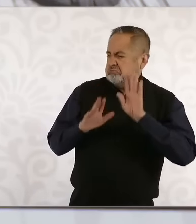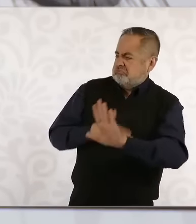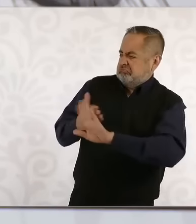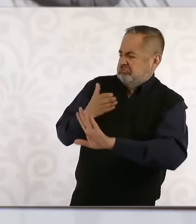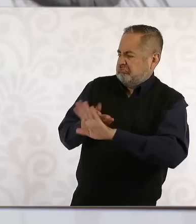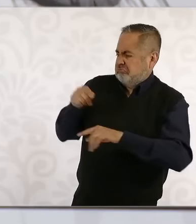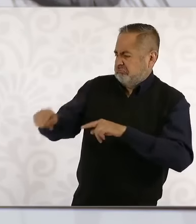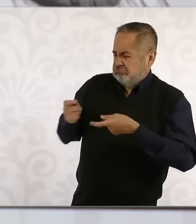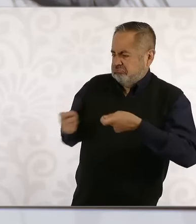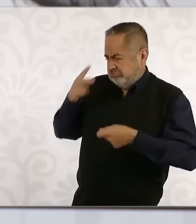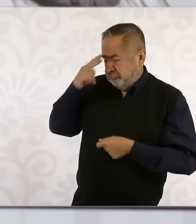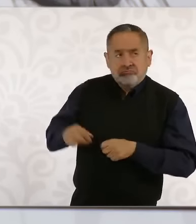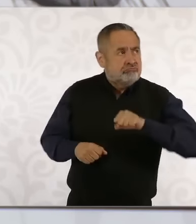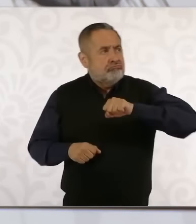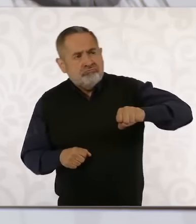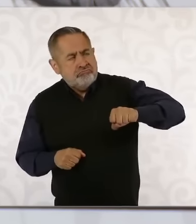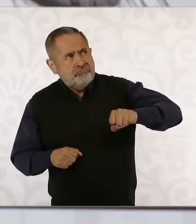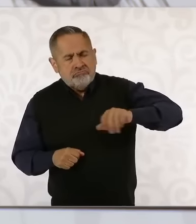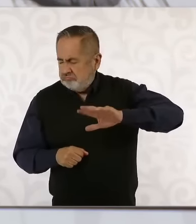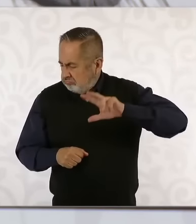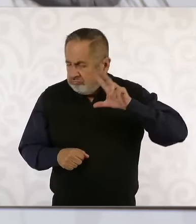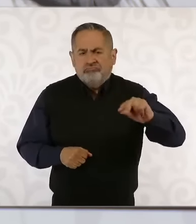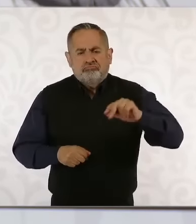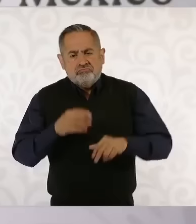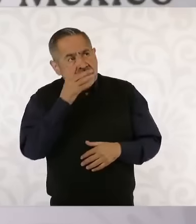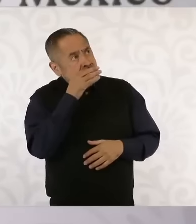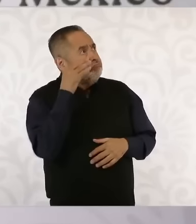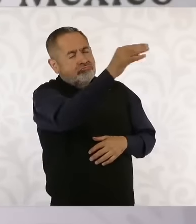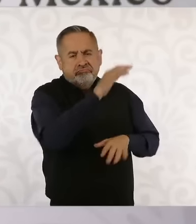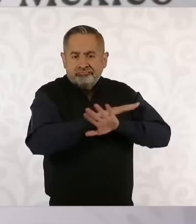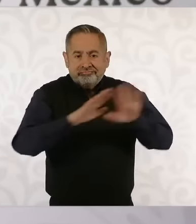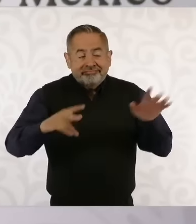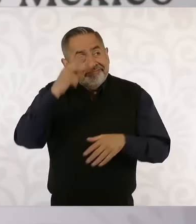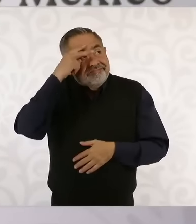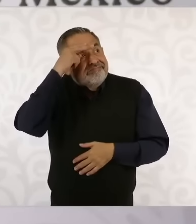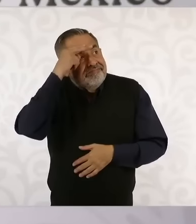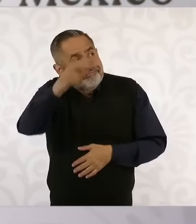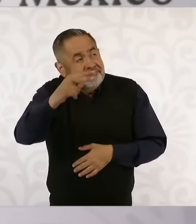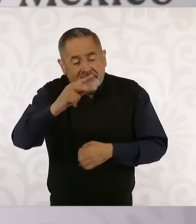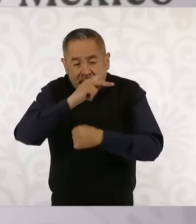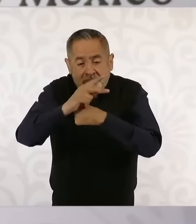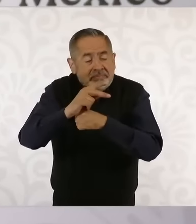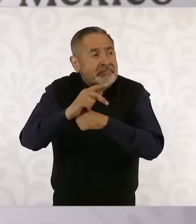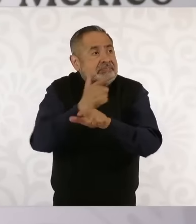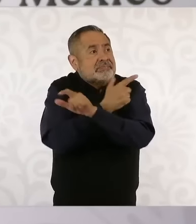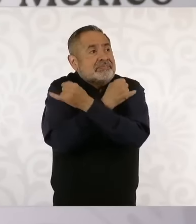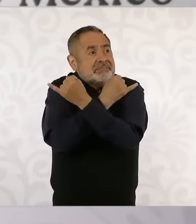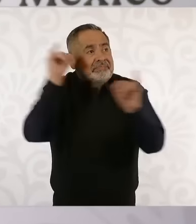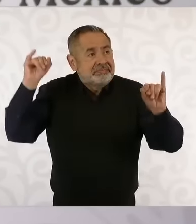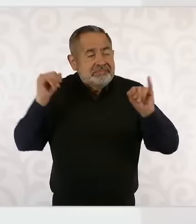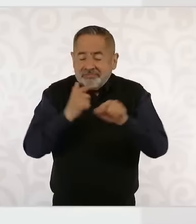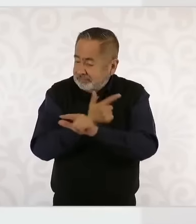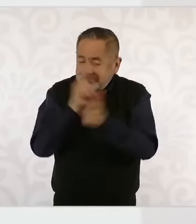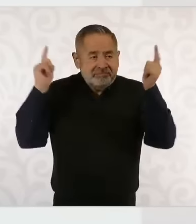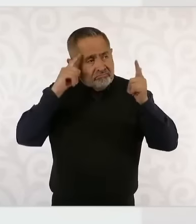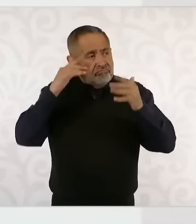influir en México, pues también les decimos que hace muchos años que México es un país libre, independiente y soberano, y que